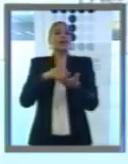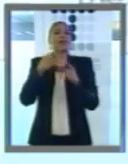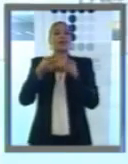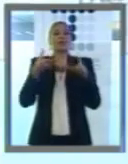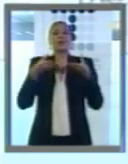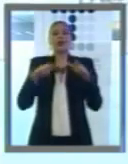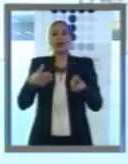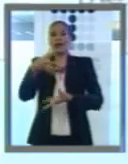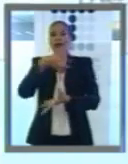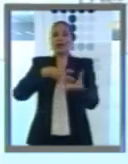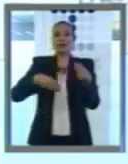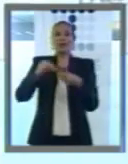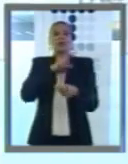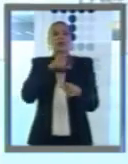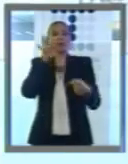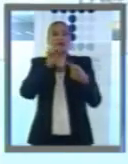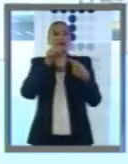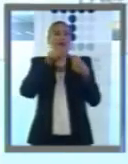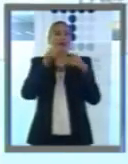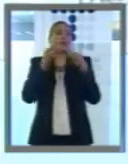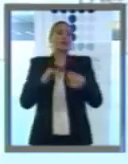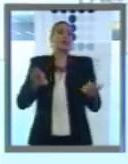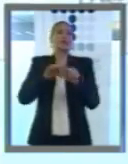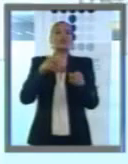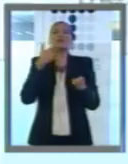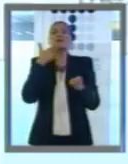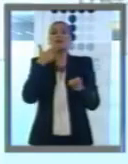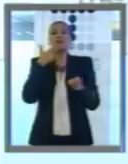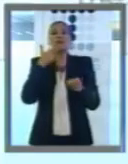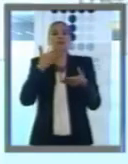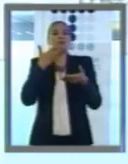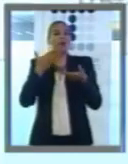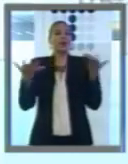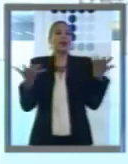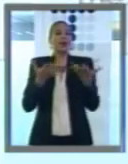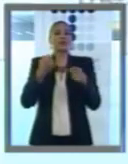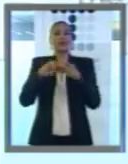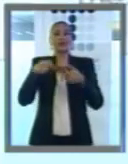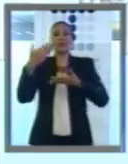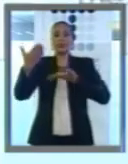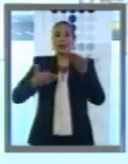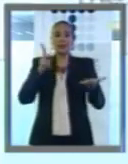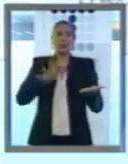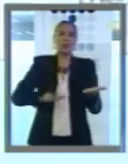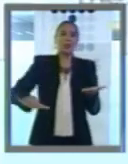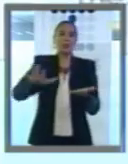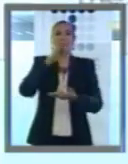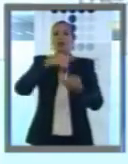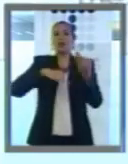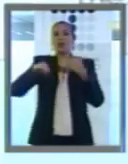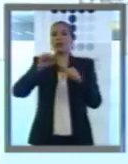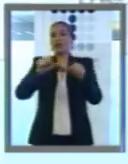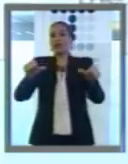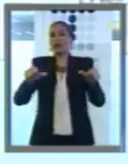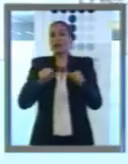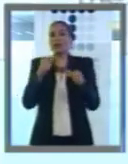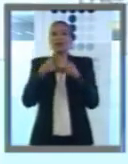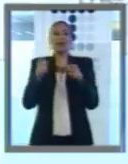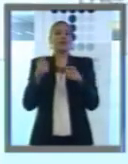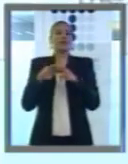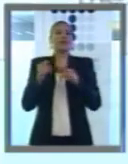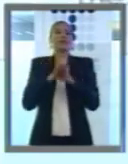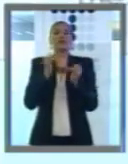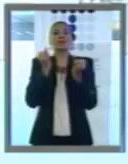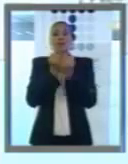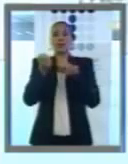gasto, sino lograr la eficacia y eficiencia en el servicio público en todos los aspectos y evidentemente